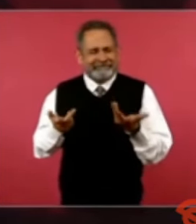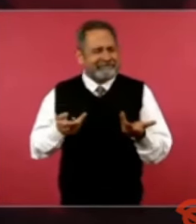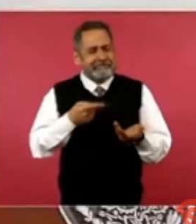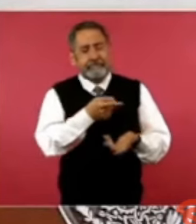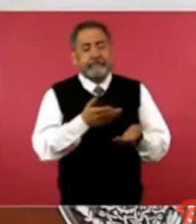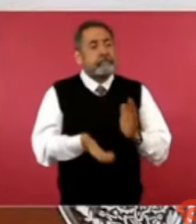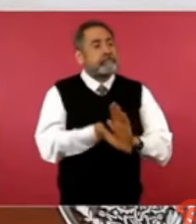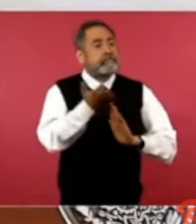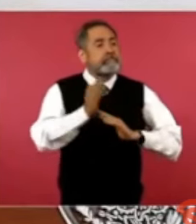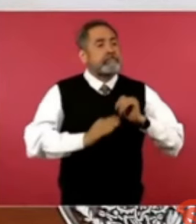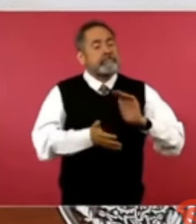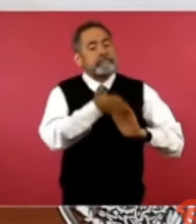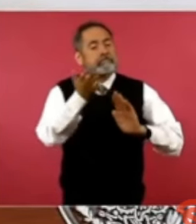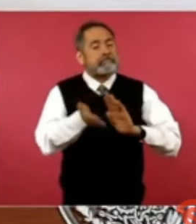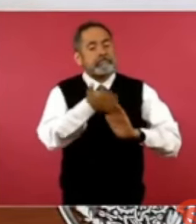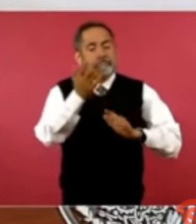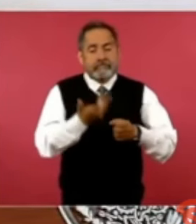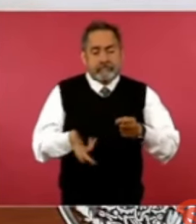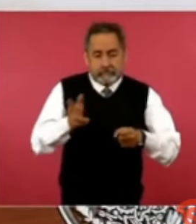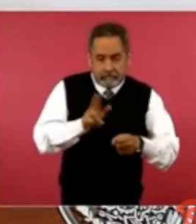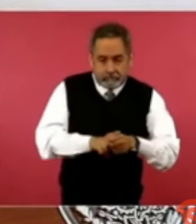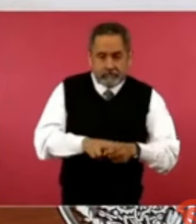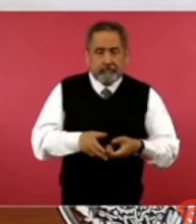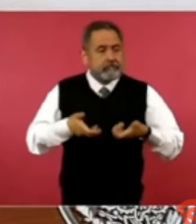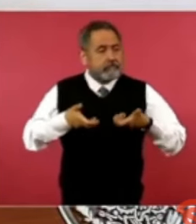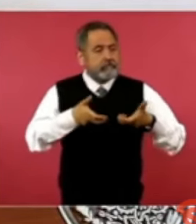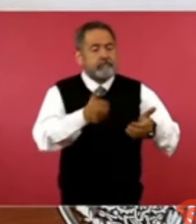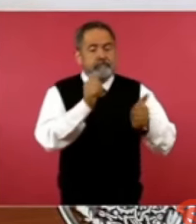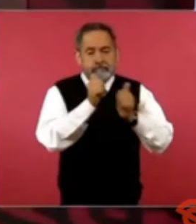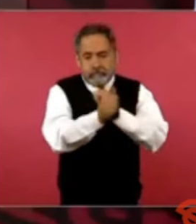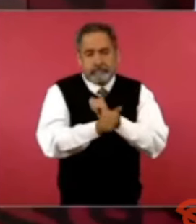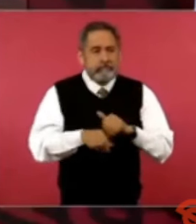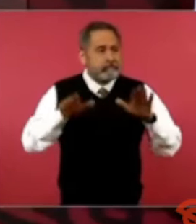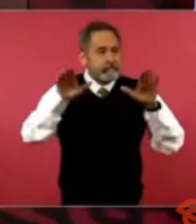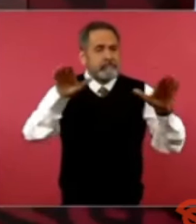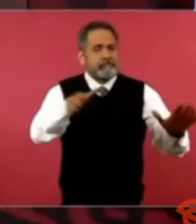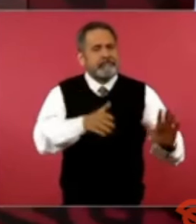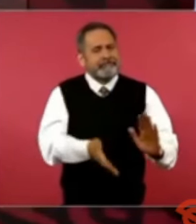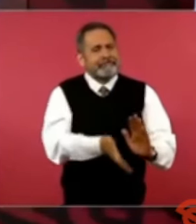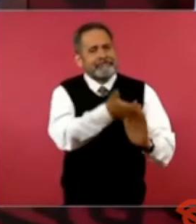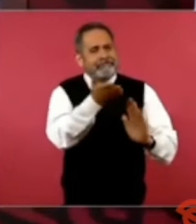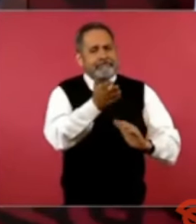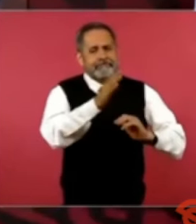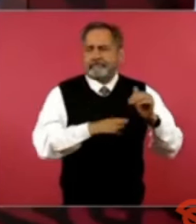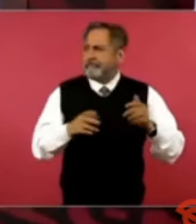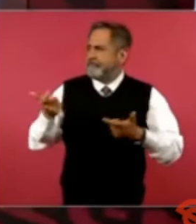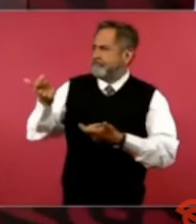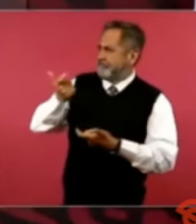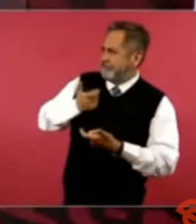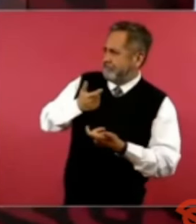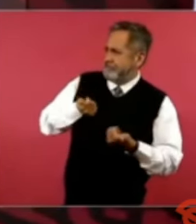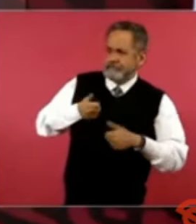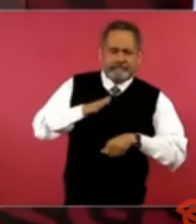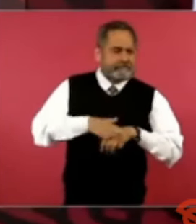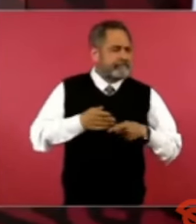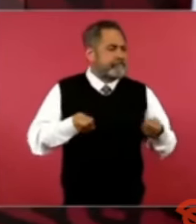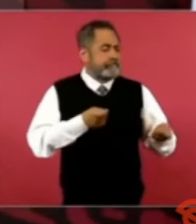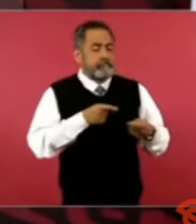hospitales y carreteras y aeropuertos y administrar